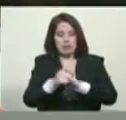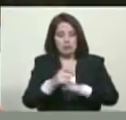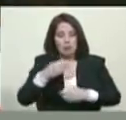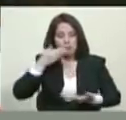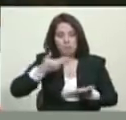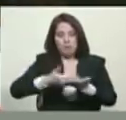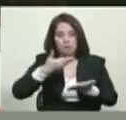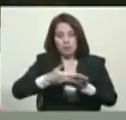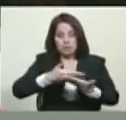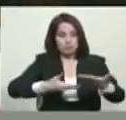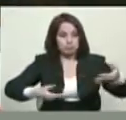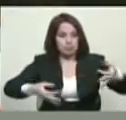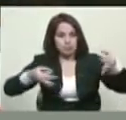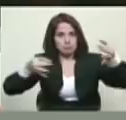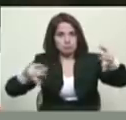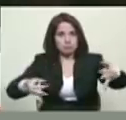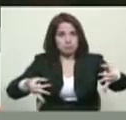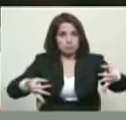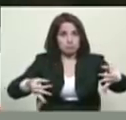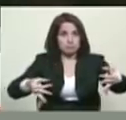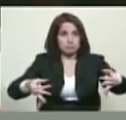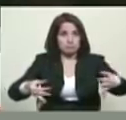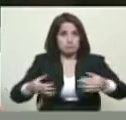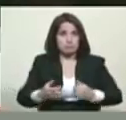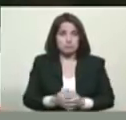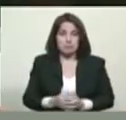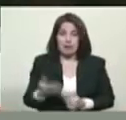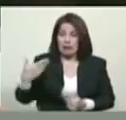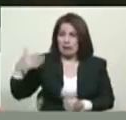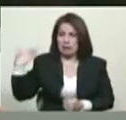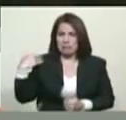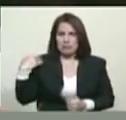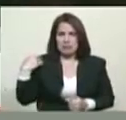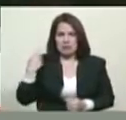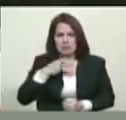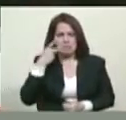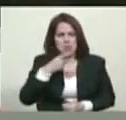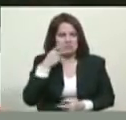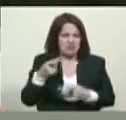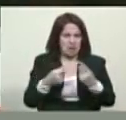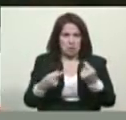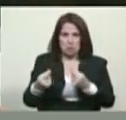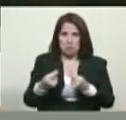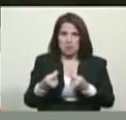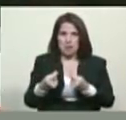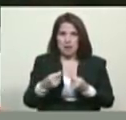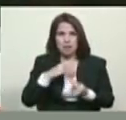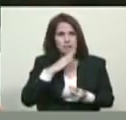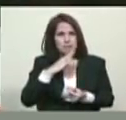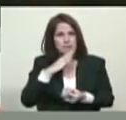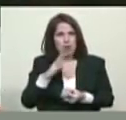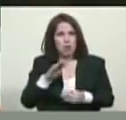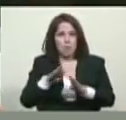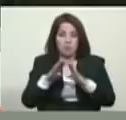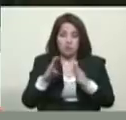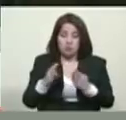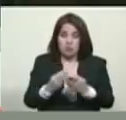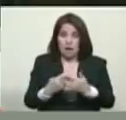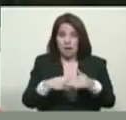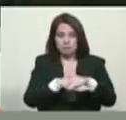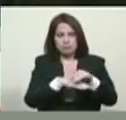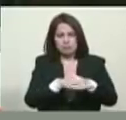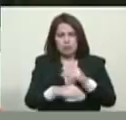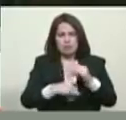Antes se importaba programas, especialmente políticas económicas del Banco Mundial y especialmente del Fondo Monetario